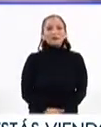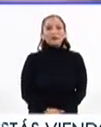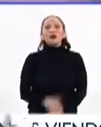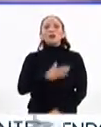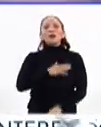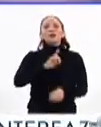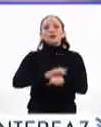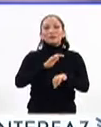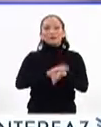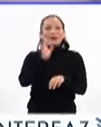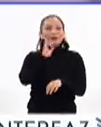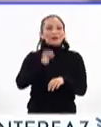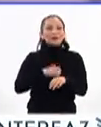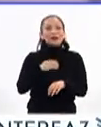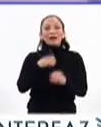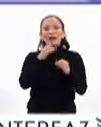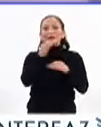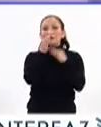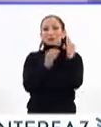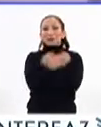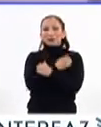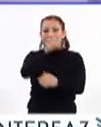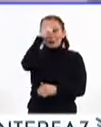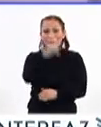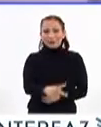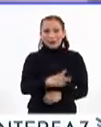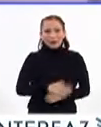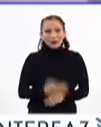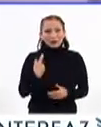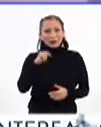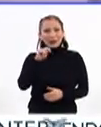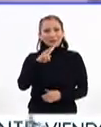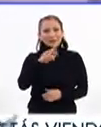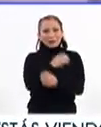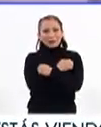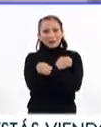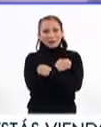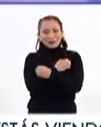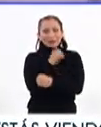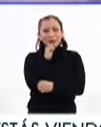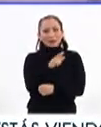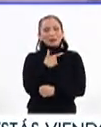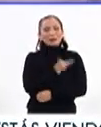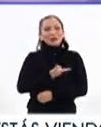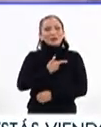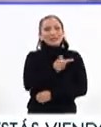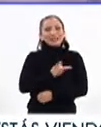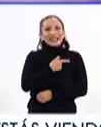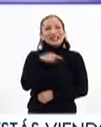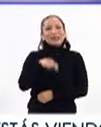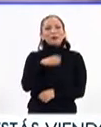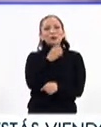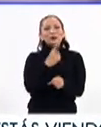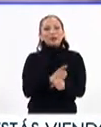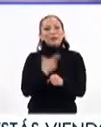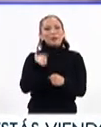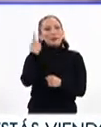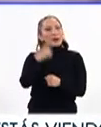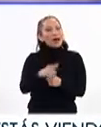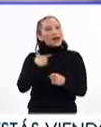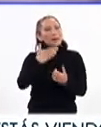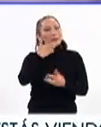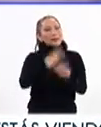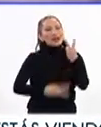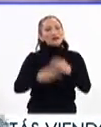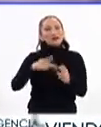Muy buenos días, amigas y amigos de la Agencia Informativa de Educación de México, de Televisión Educativa. Nos da muchísimo gusto tener la oportunidad de darles